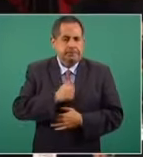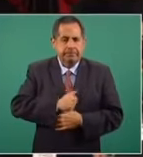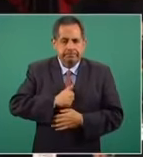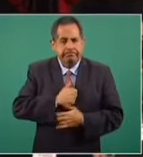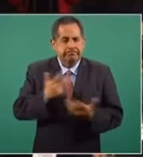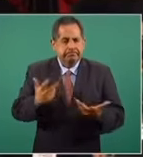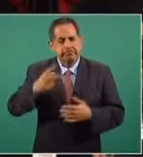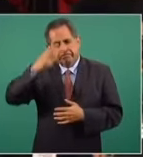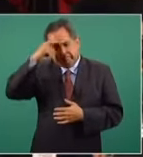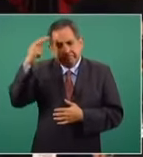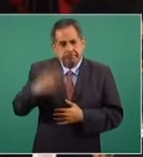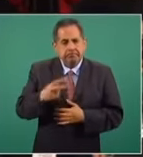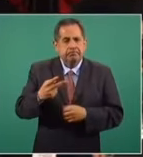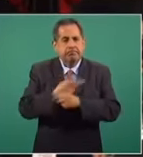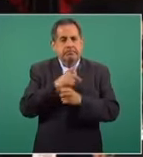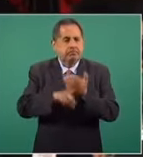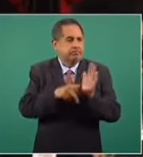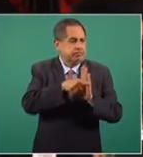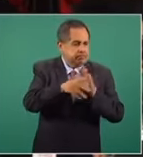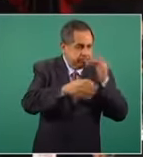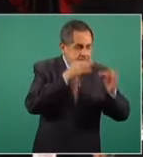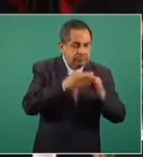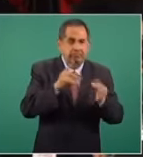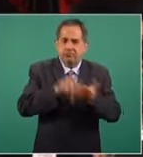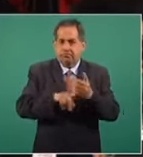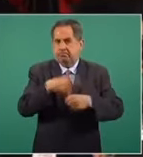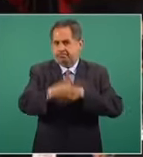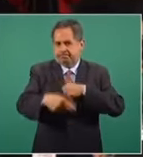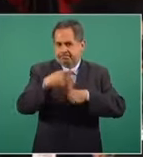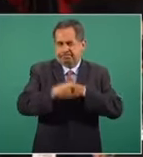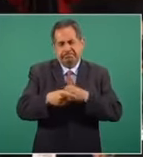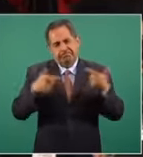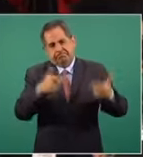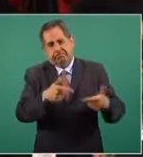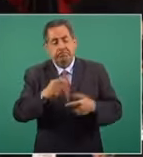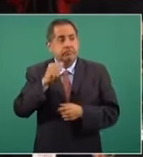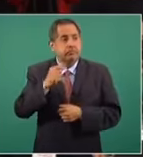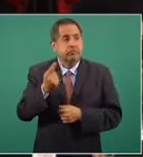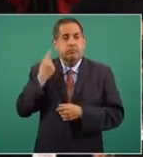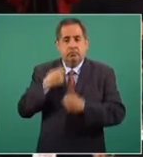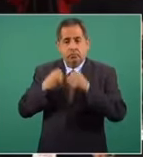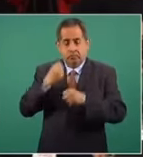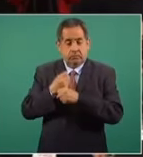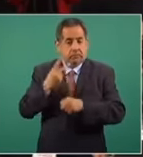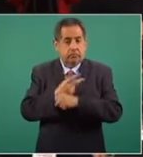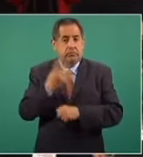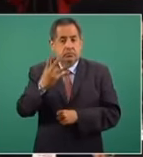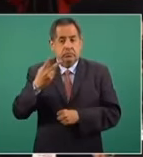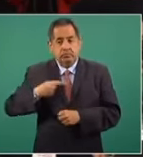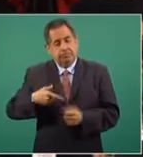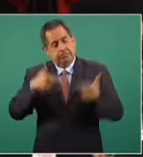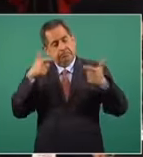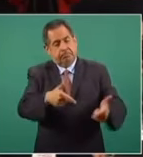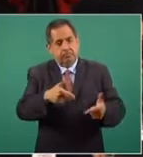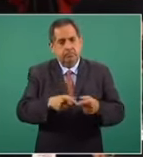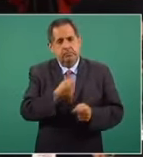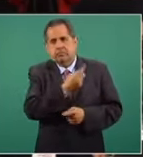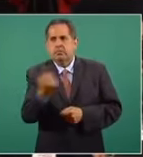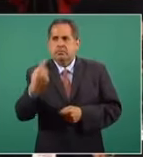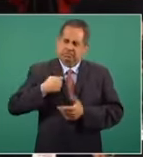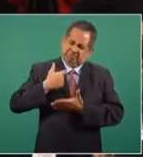en México el periodismo sigue siendo una profesión peligrosa. El año pasado hubo 4 periodistas asesinados, muchos hemos sido amenazados,